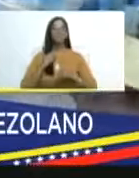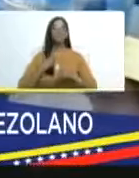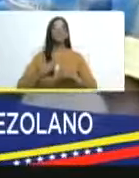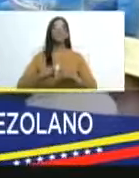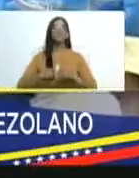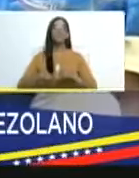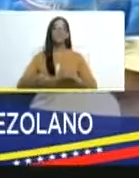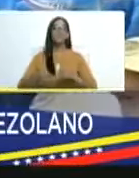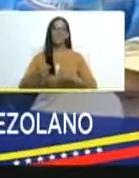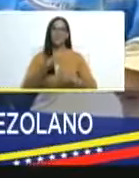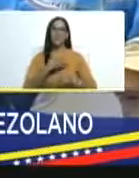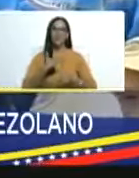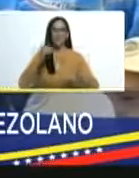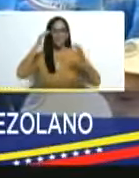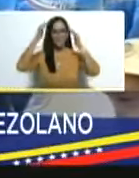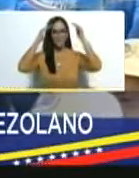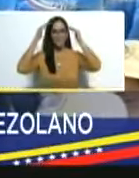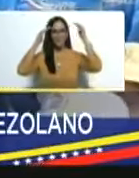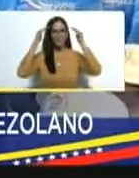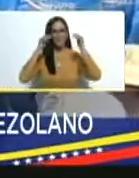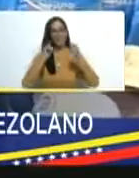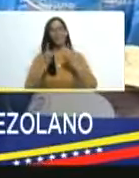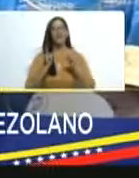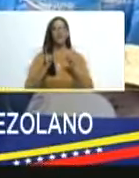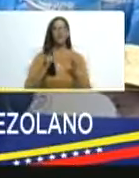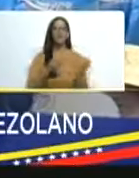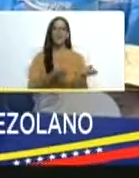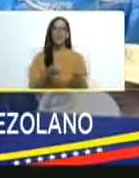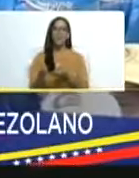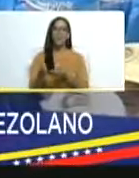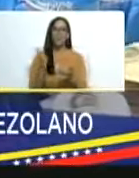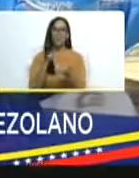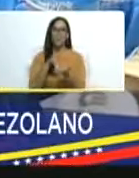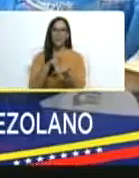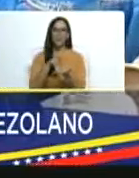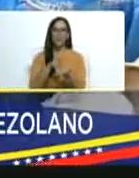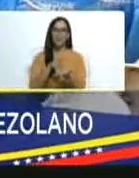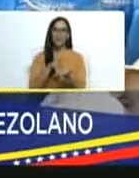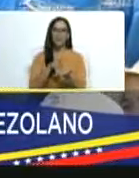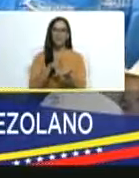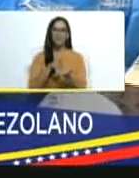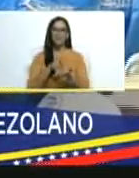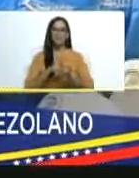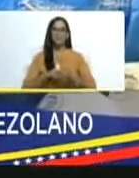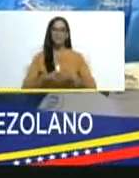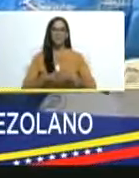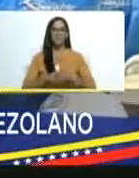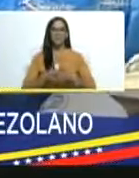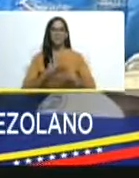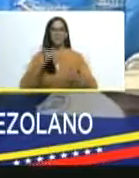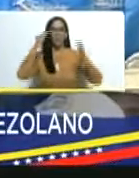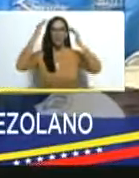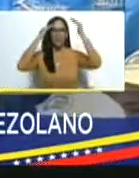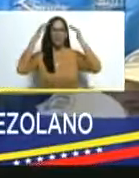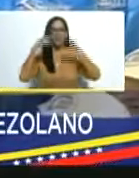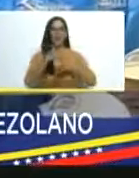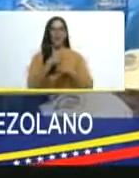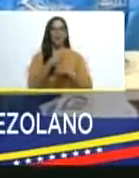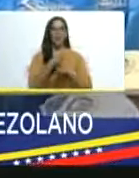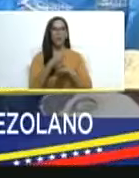Quería saludar, porque no he saludado a alguno de los invitados presentes. Quiero saludar al